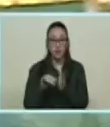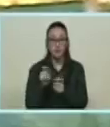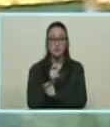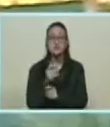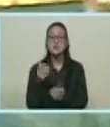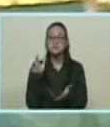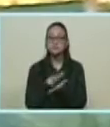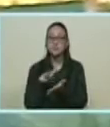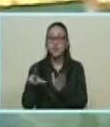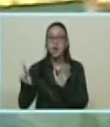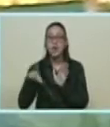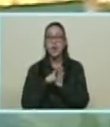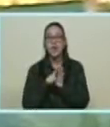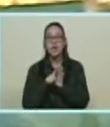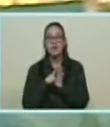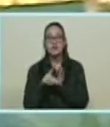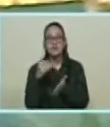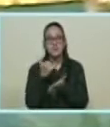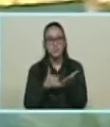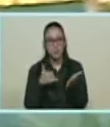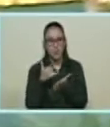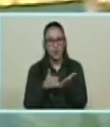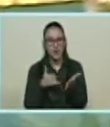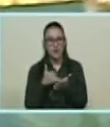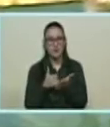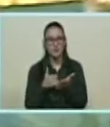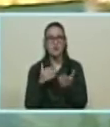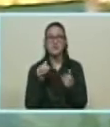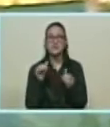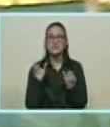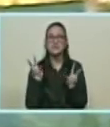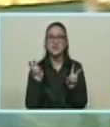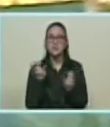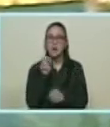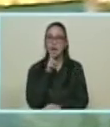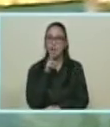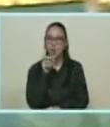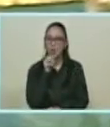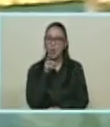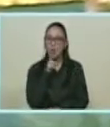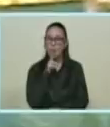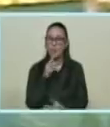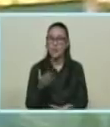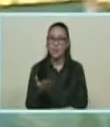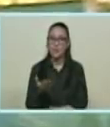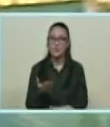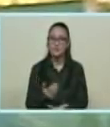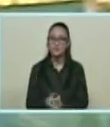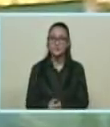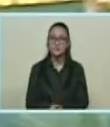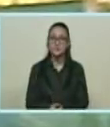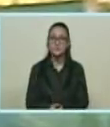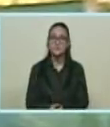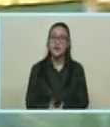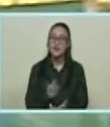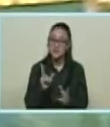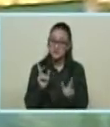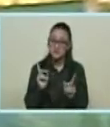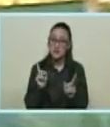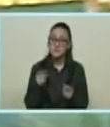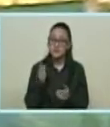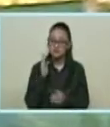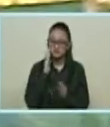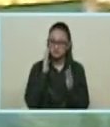ley tributaria del arco minero del Orinoco, lo cual me va a posibilitar también